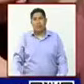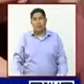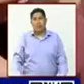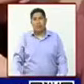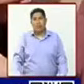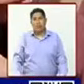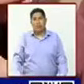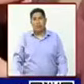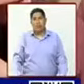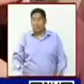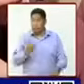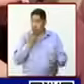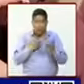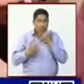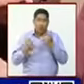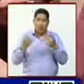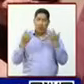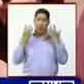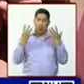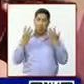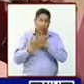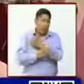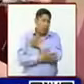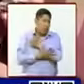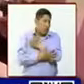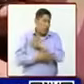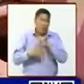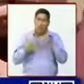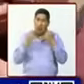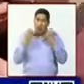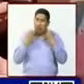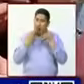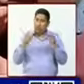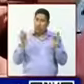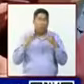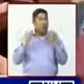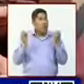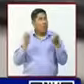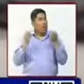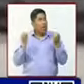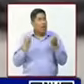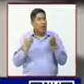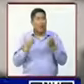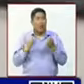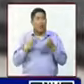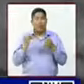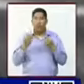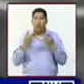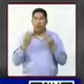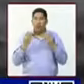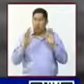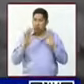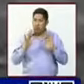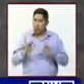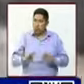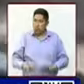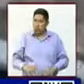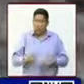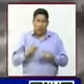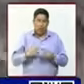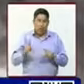Tenemos aproximadamente unos 9 municipios que tienen el tema de emergencia por el tema de las riadas, el tema de los constantes lluvias en los